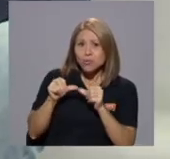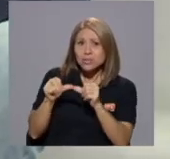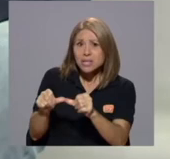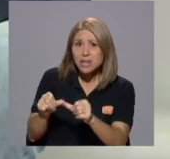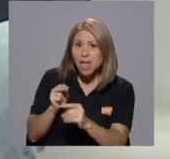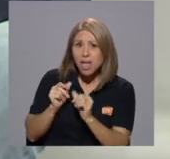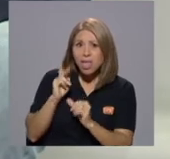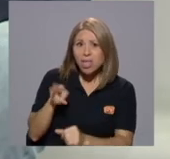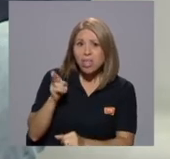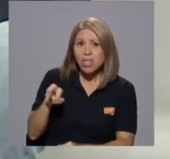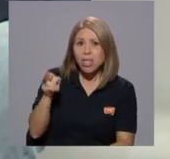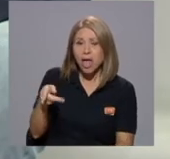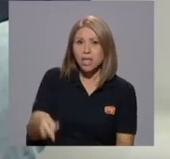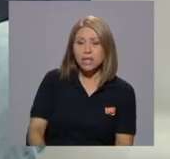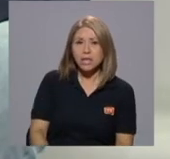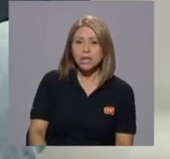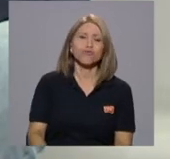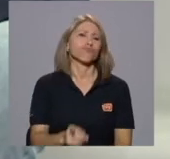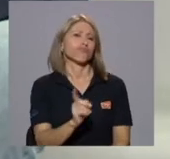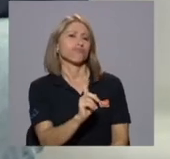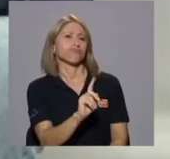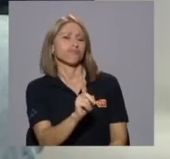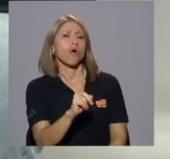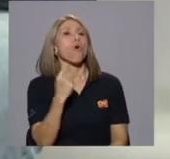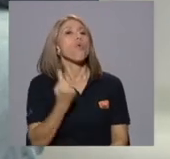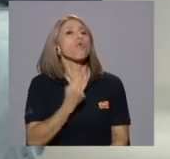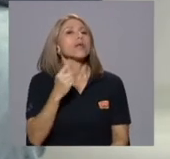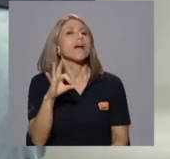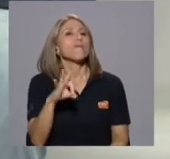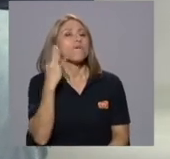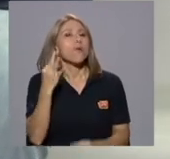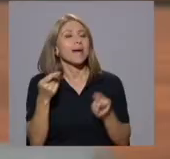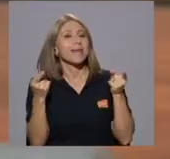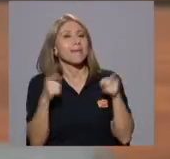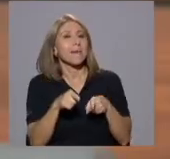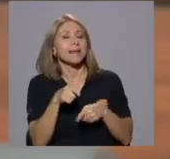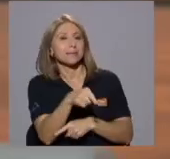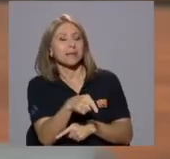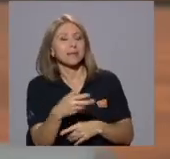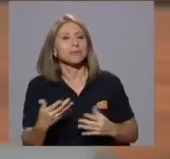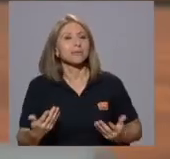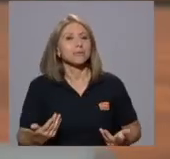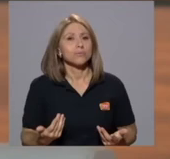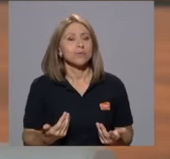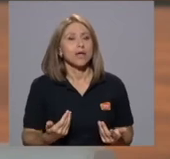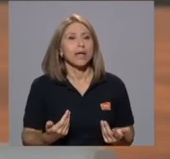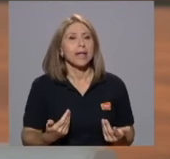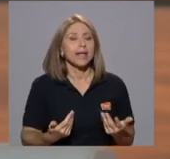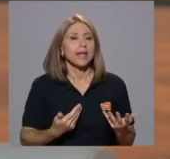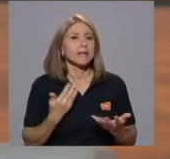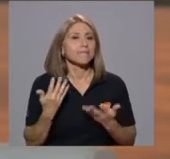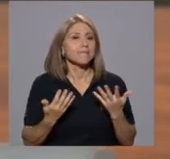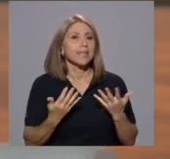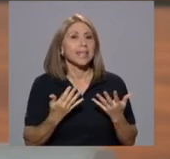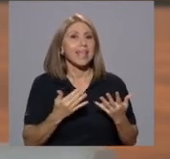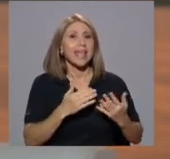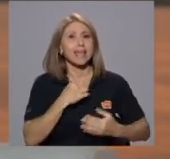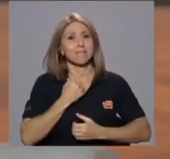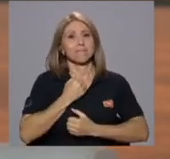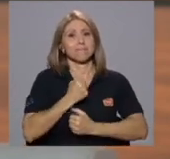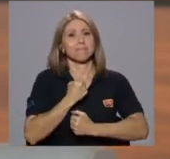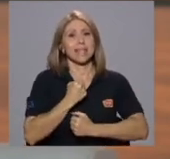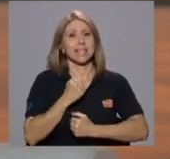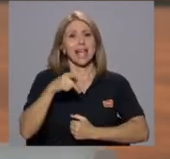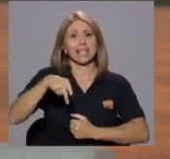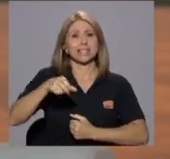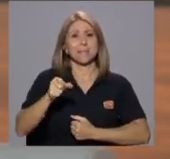contexto... la única forma de que eso se diera fuera en el que los militares del Pentágono habían